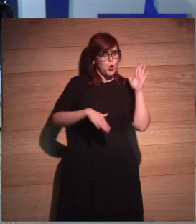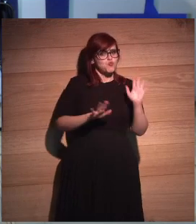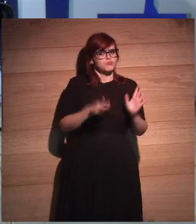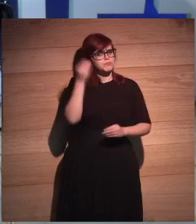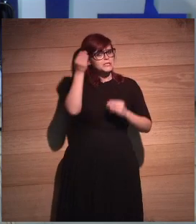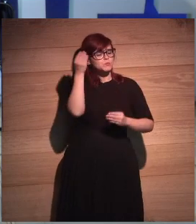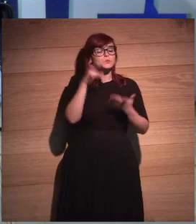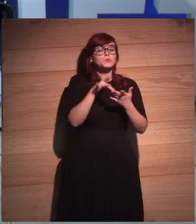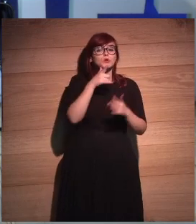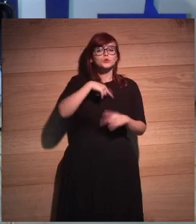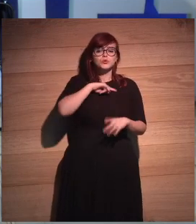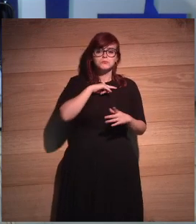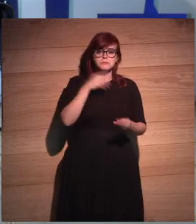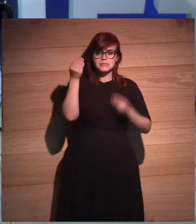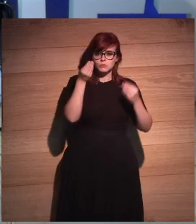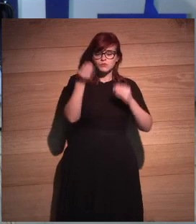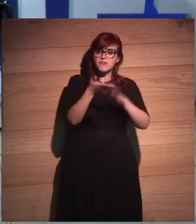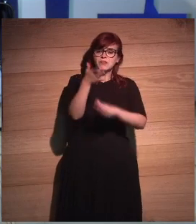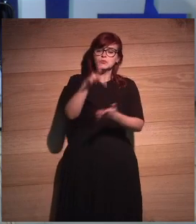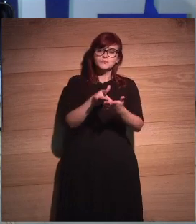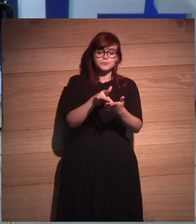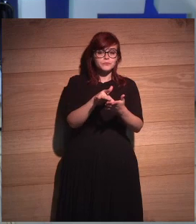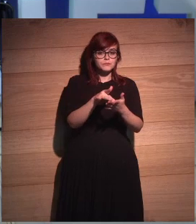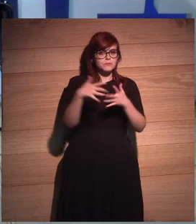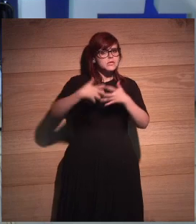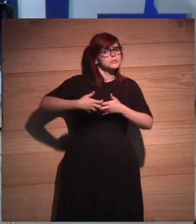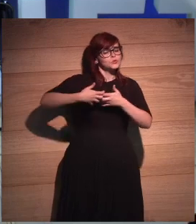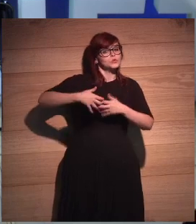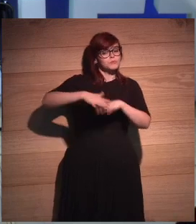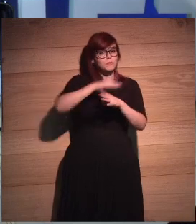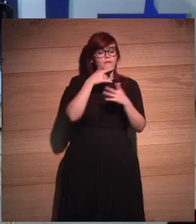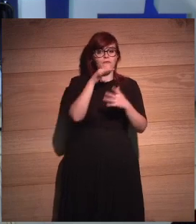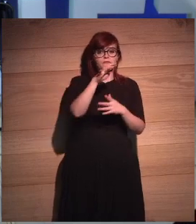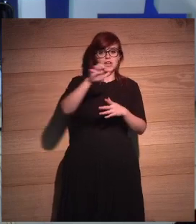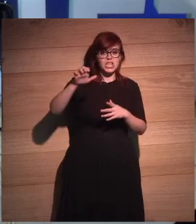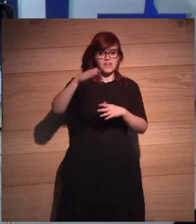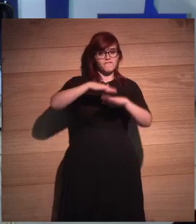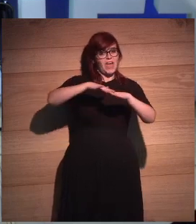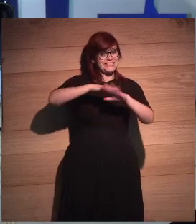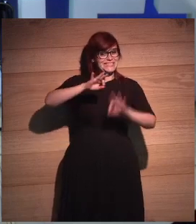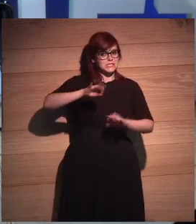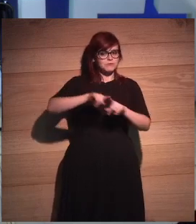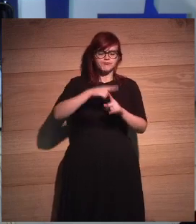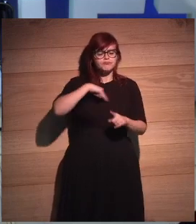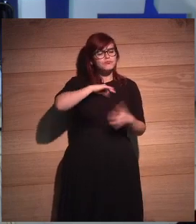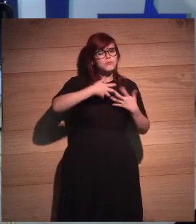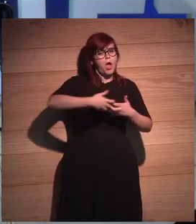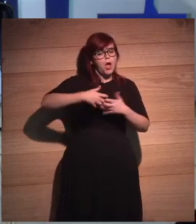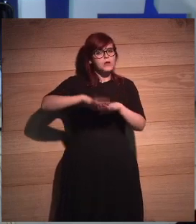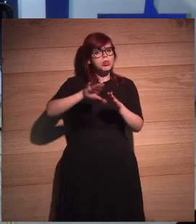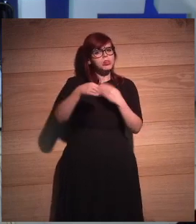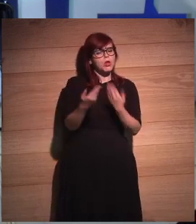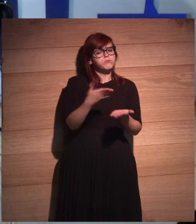diría. Y nosotros somos de los que hemos sido más combativos contra Free Basics, por ejemplo. Y lo hemos